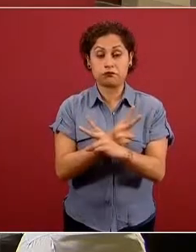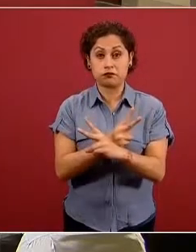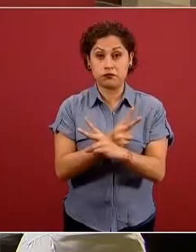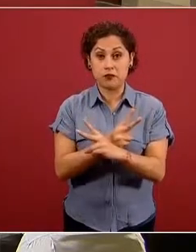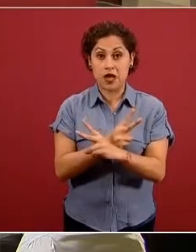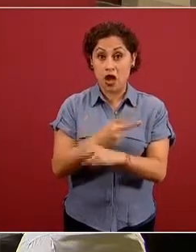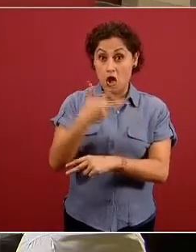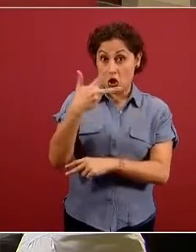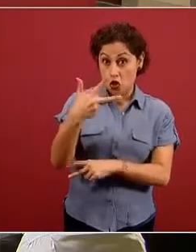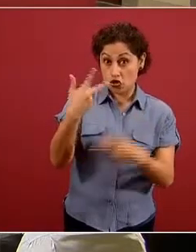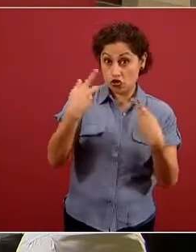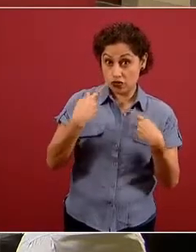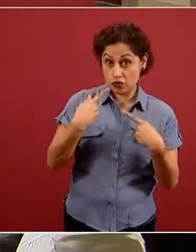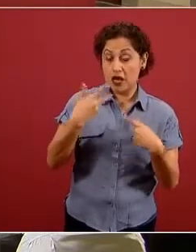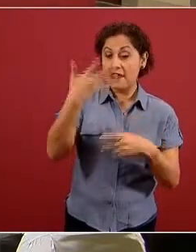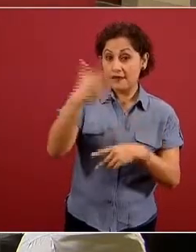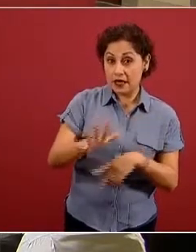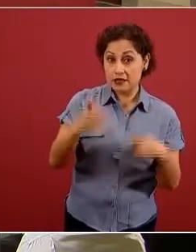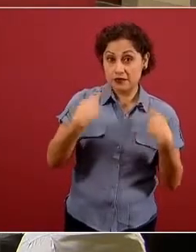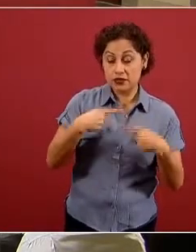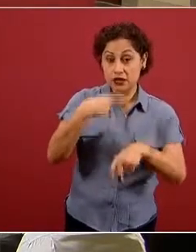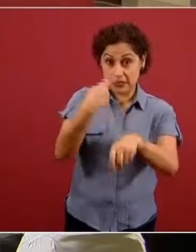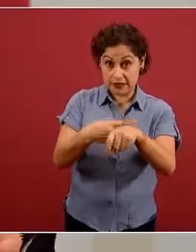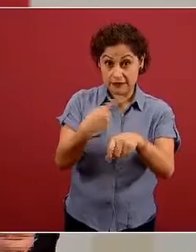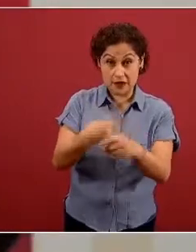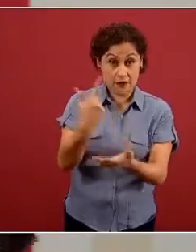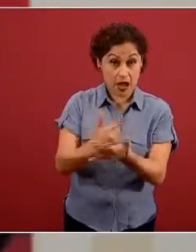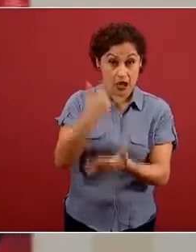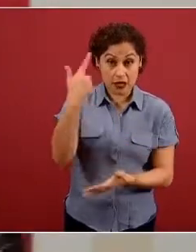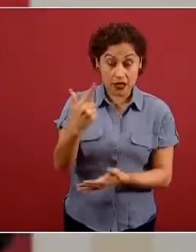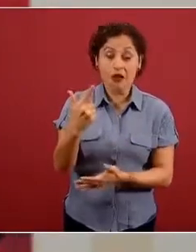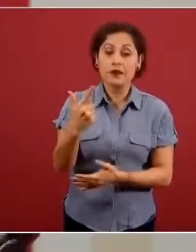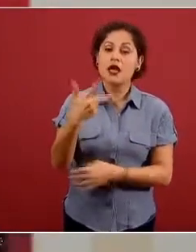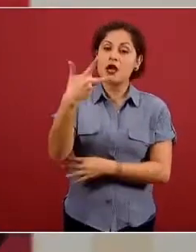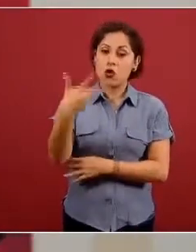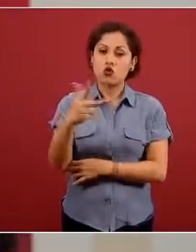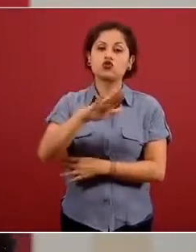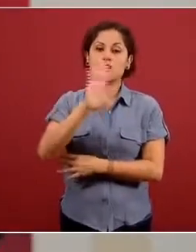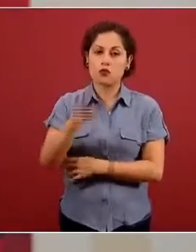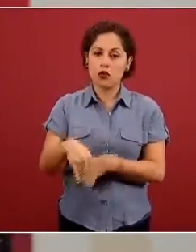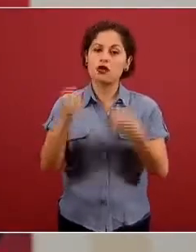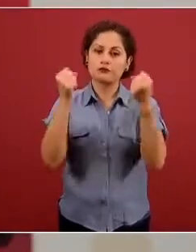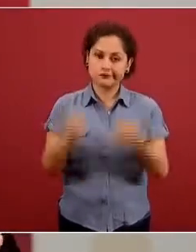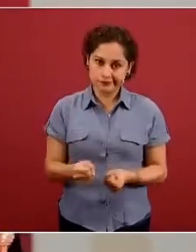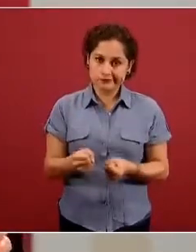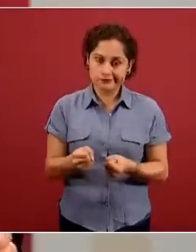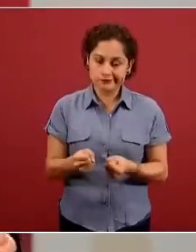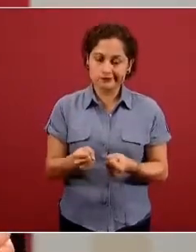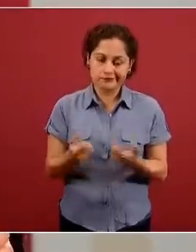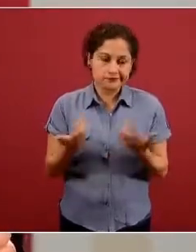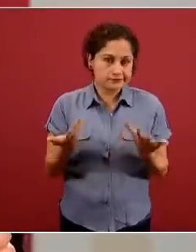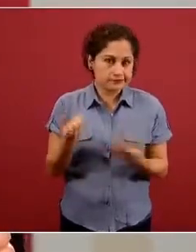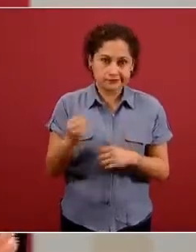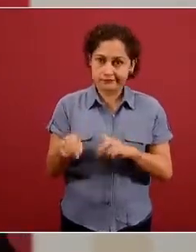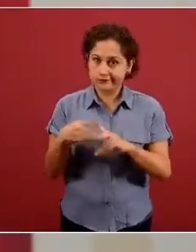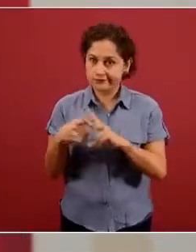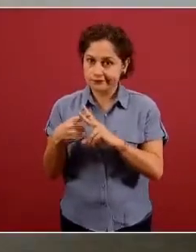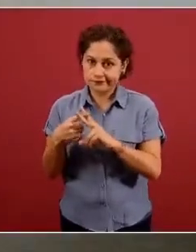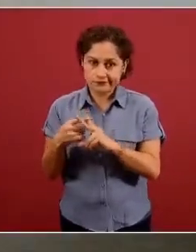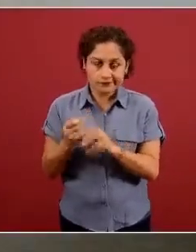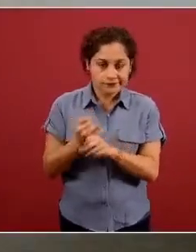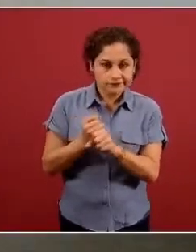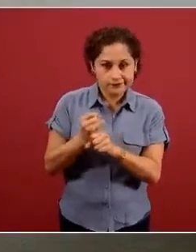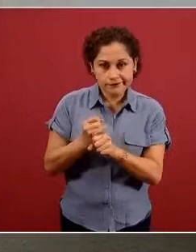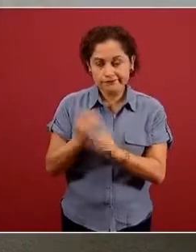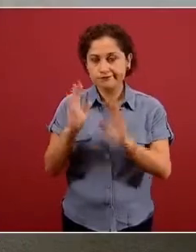fallecer durante la hospitalización a pesar del tratamiento, el apoyo médico.